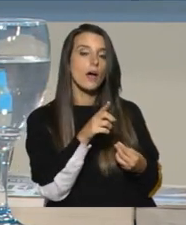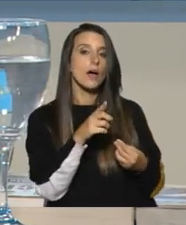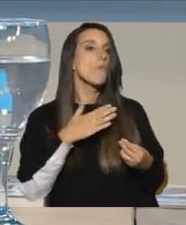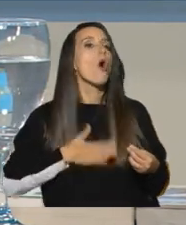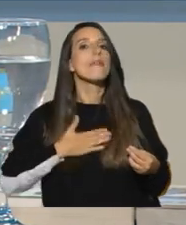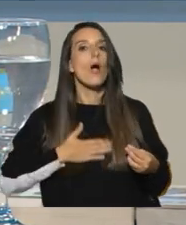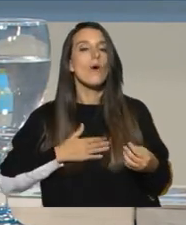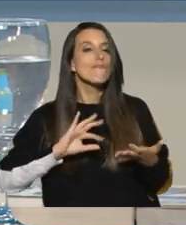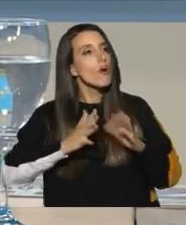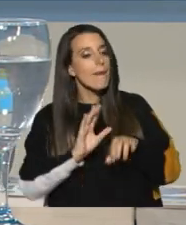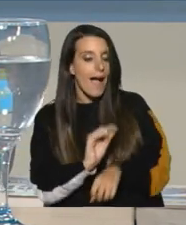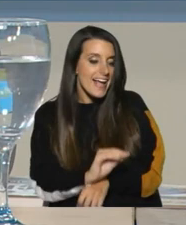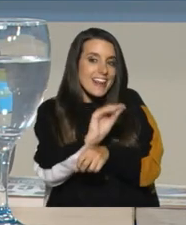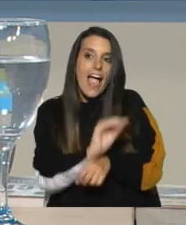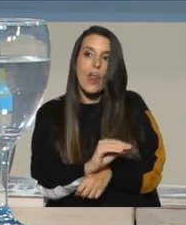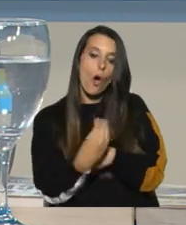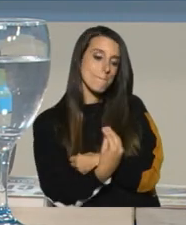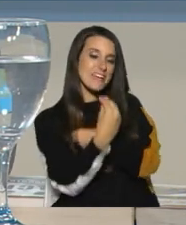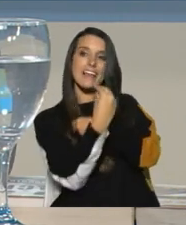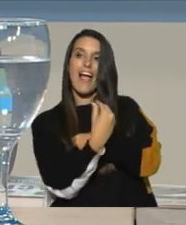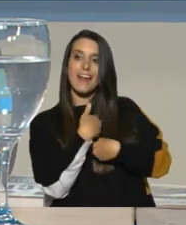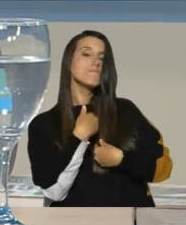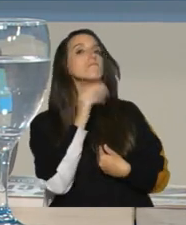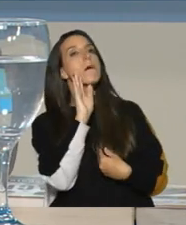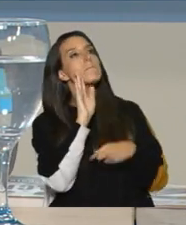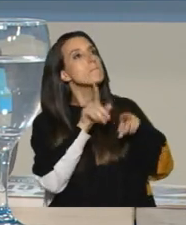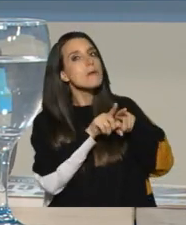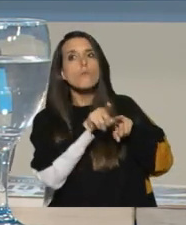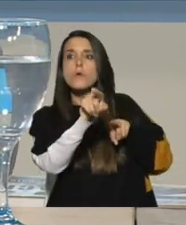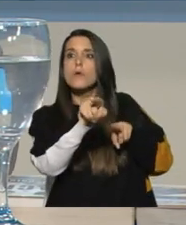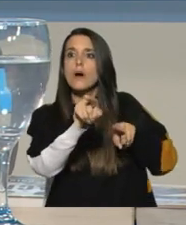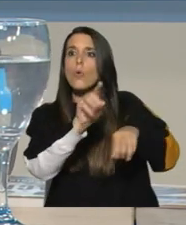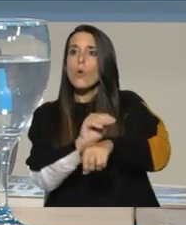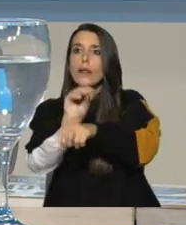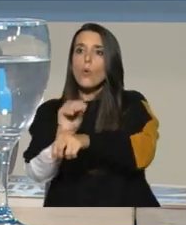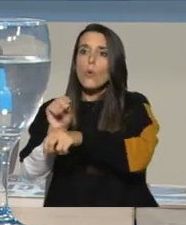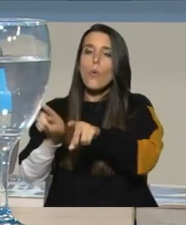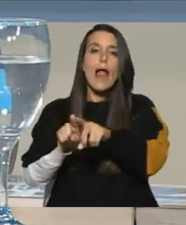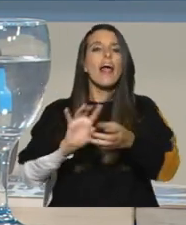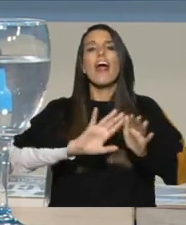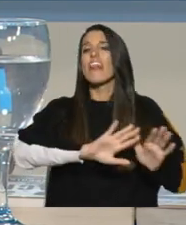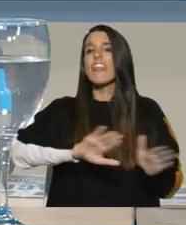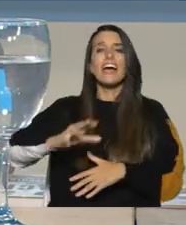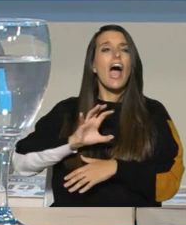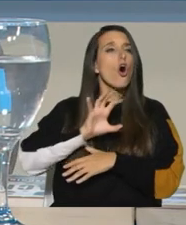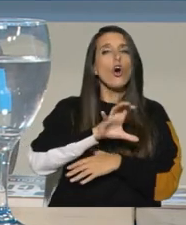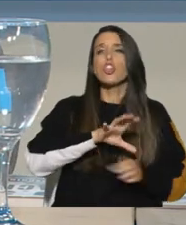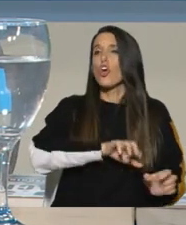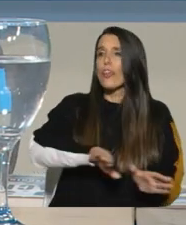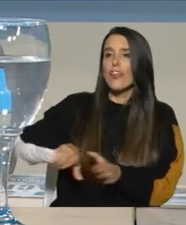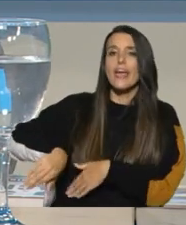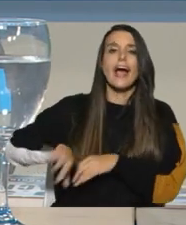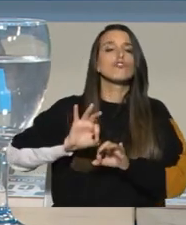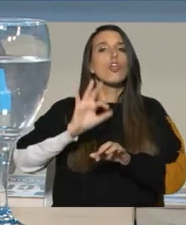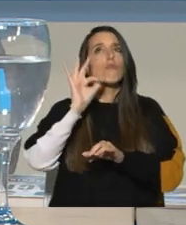de determinada manera o ponernos ciertos valores de dejar el rencor, de dejar el odio de lado y tratar de mirar para